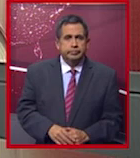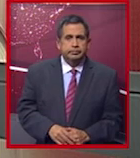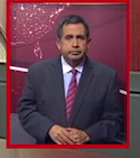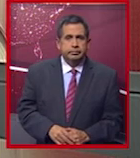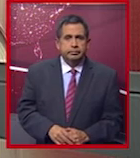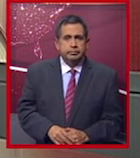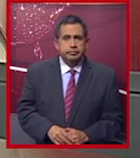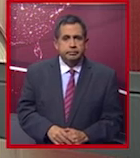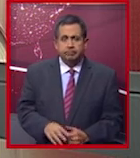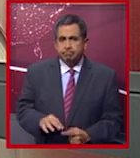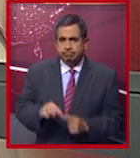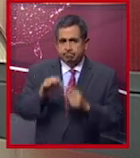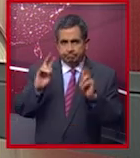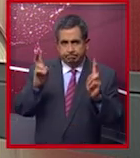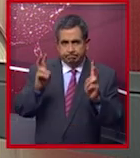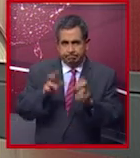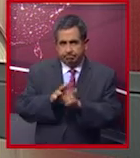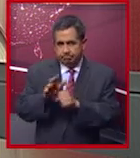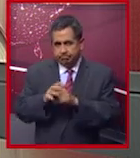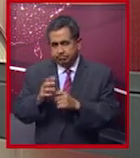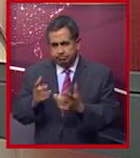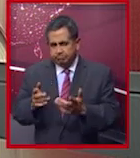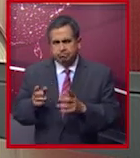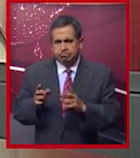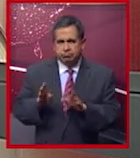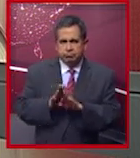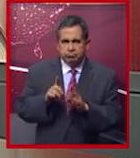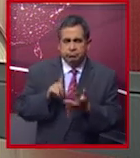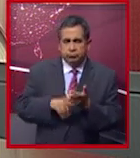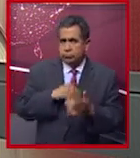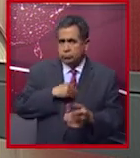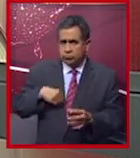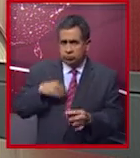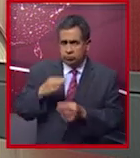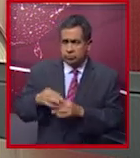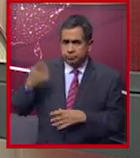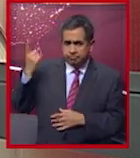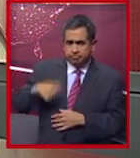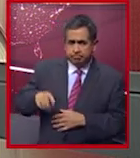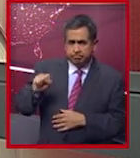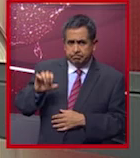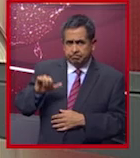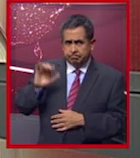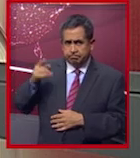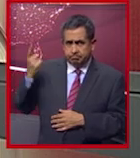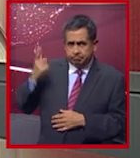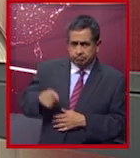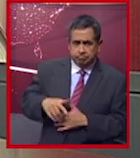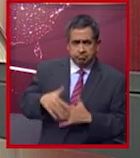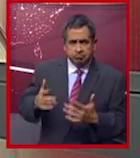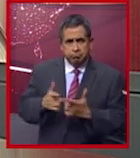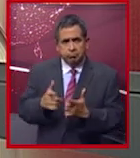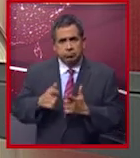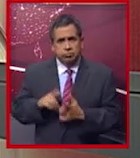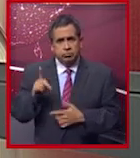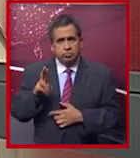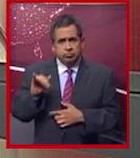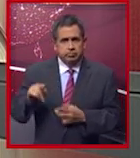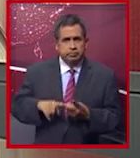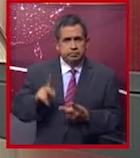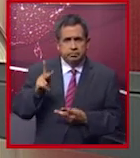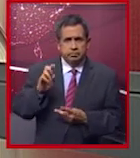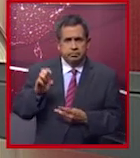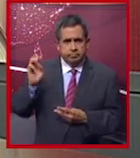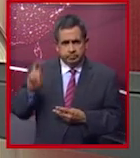Al resaltar que el tema discutido no solamente tiene que ver con el cumplimiento a una sentencia judicial, legisladores del PRI y el Partido